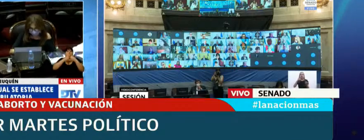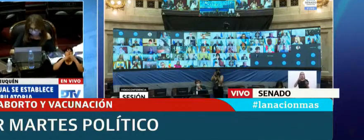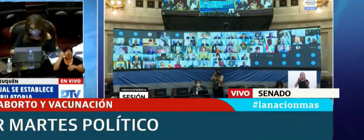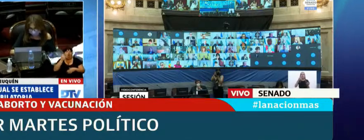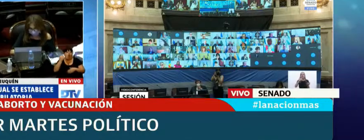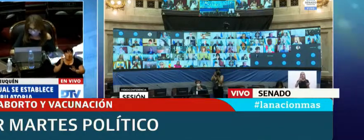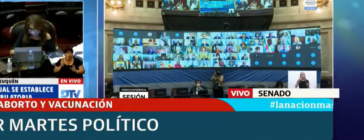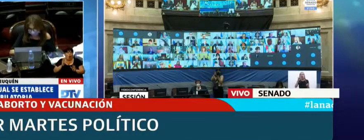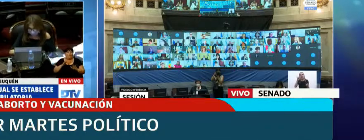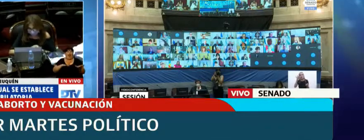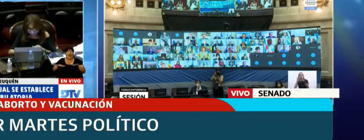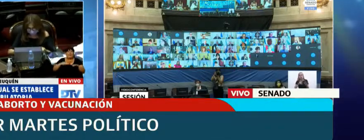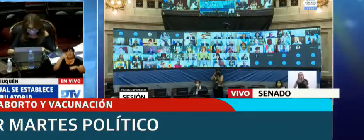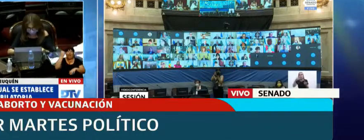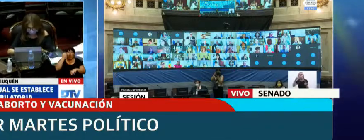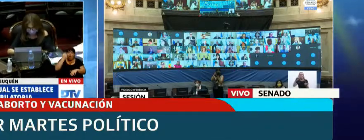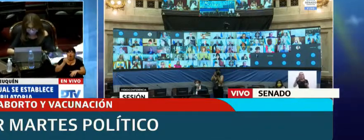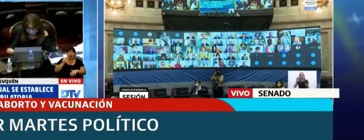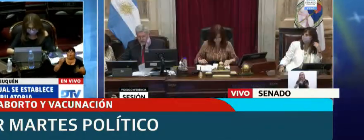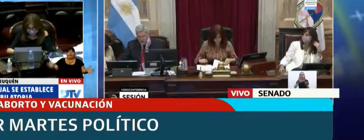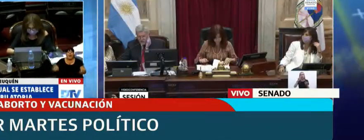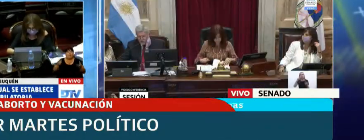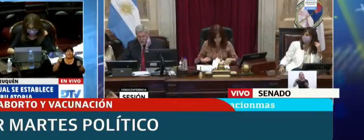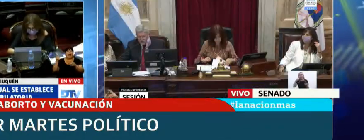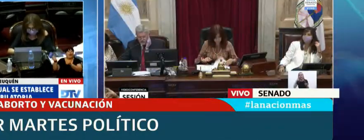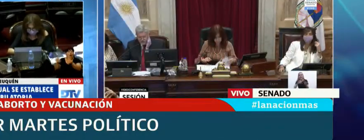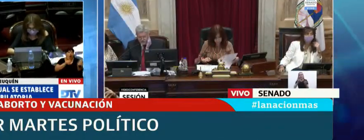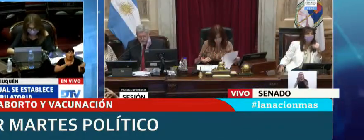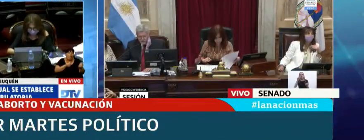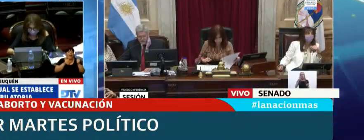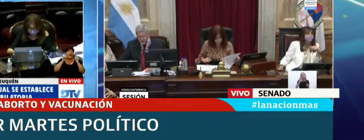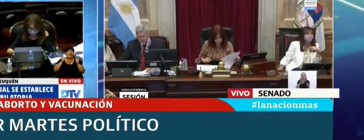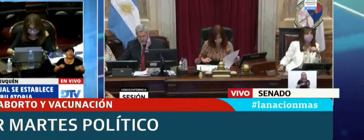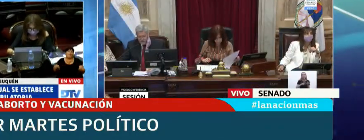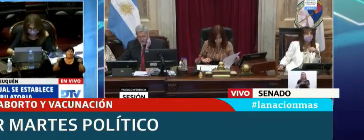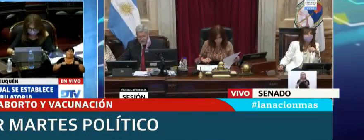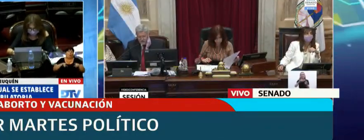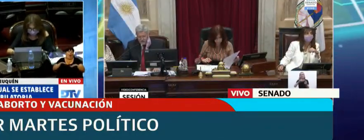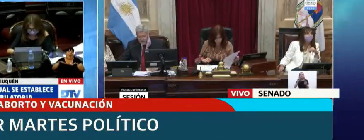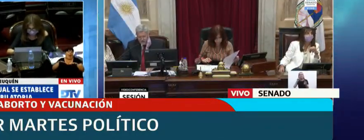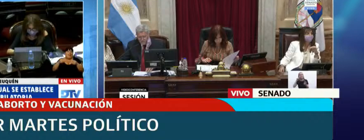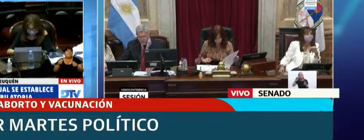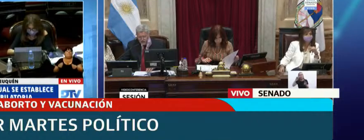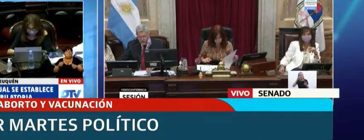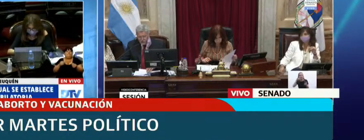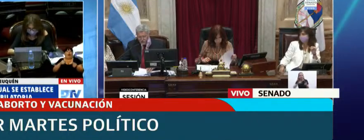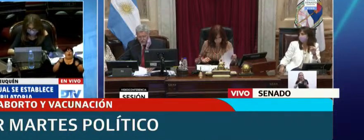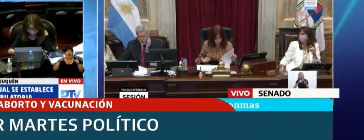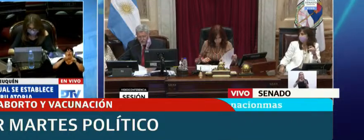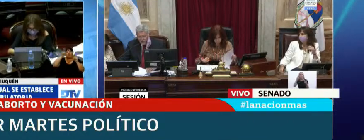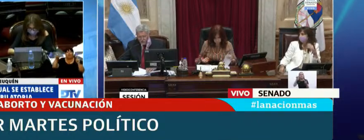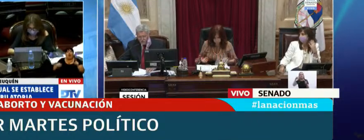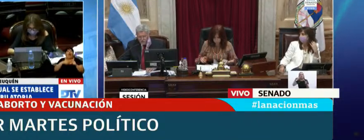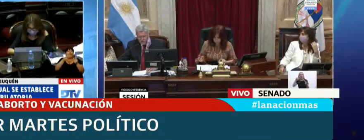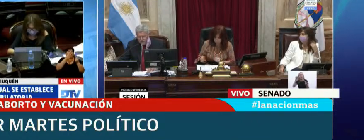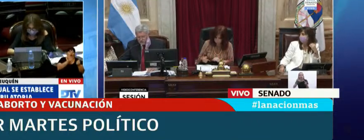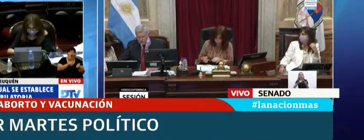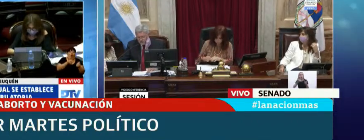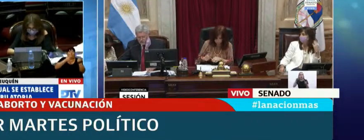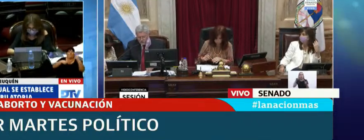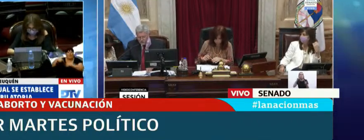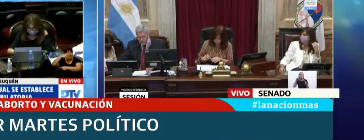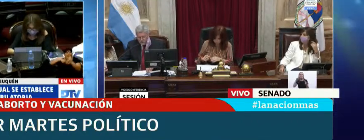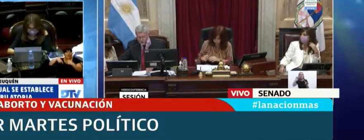parecería que van a tener apoyando con lo cual la reforma de las jubilaciones que es un poco una nueva versión de aquel